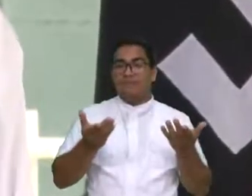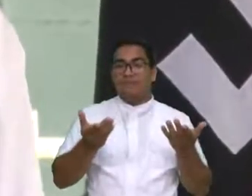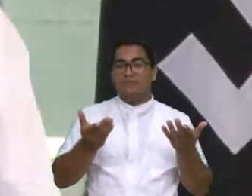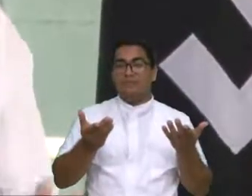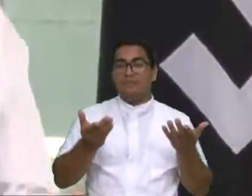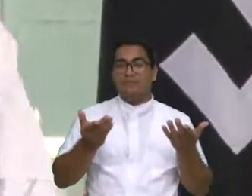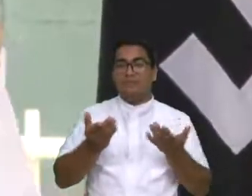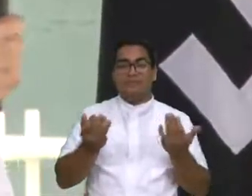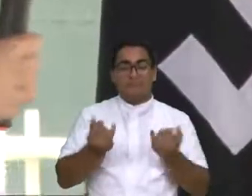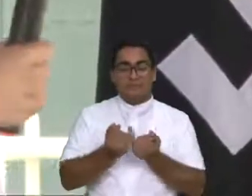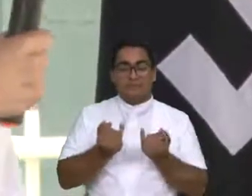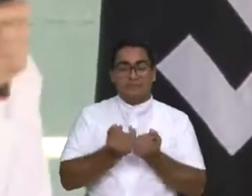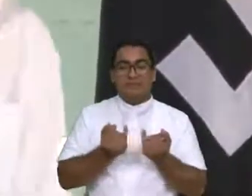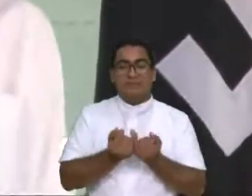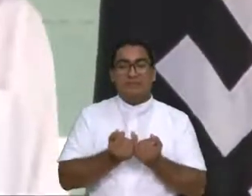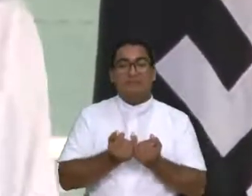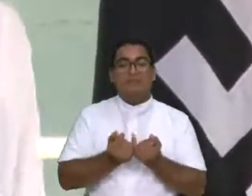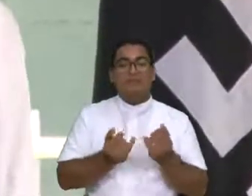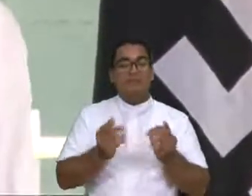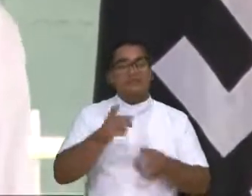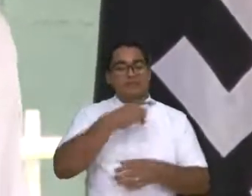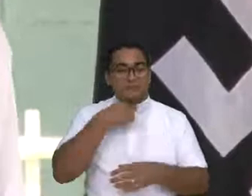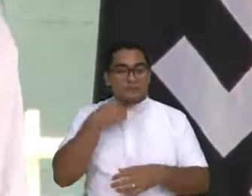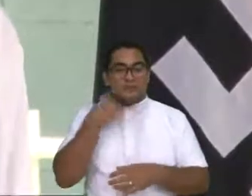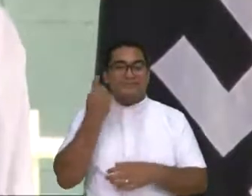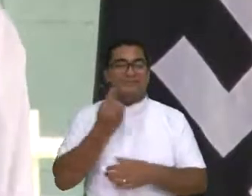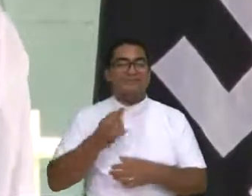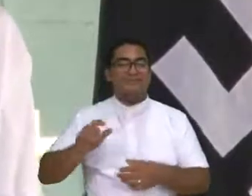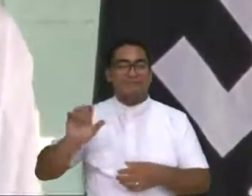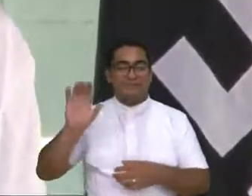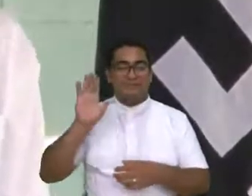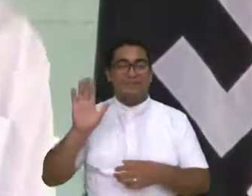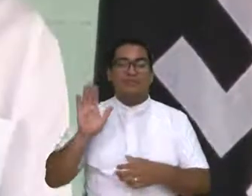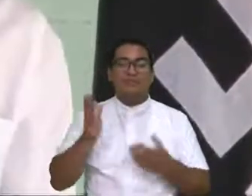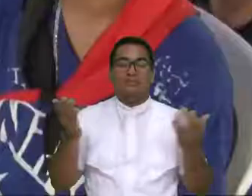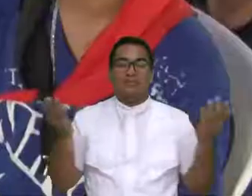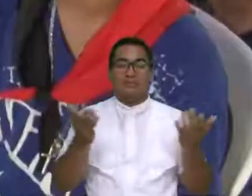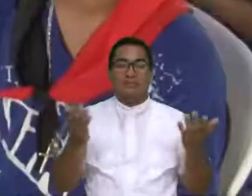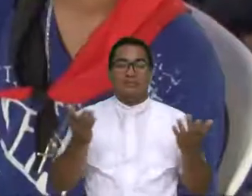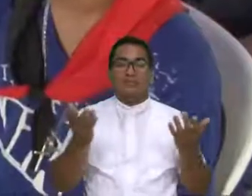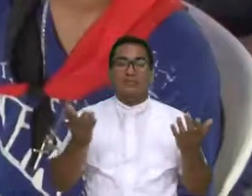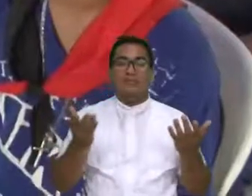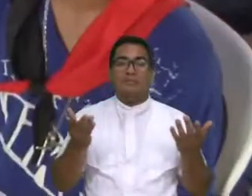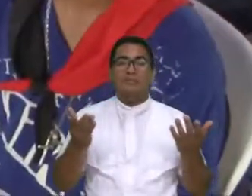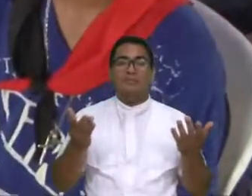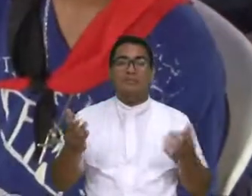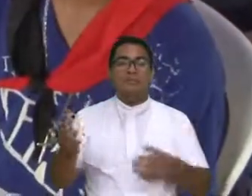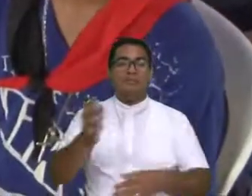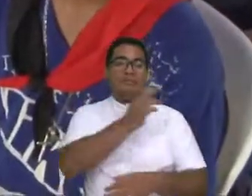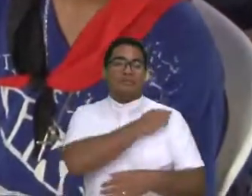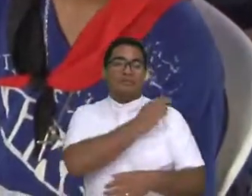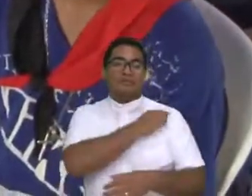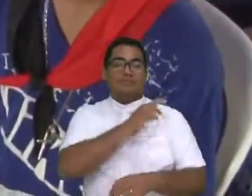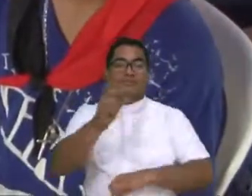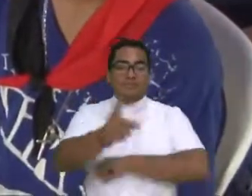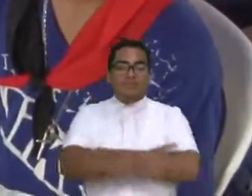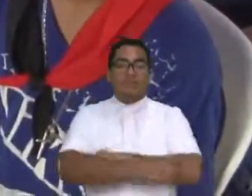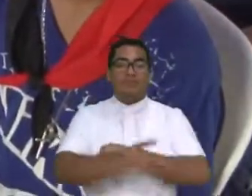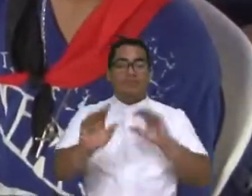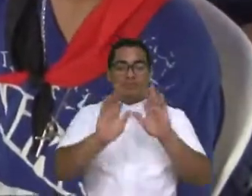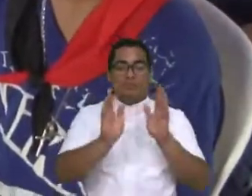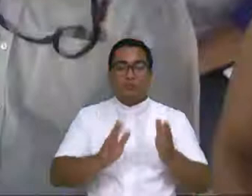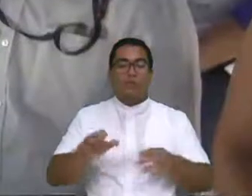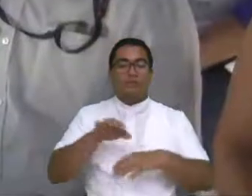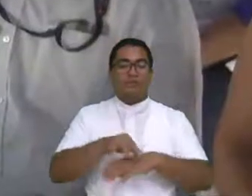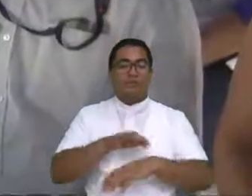como realidad ese compromiso del presidente comandante Daniel y la compañera vicepresidenta